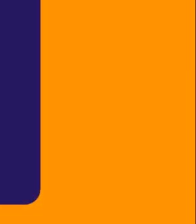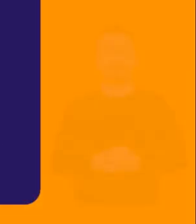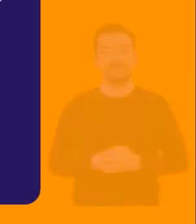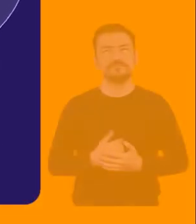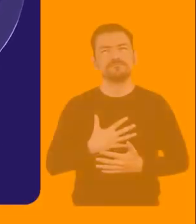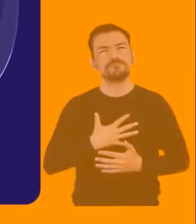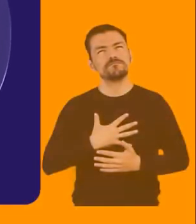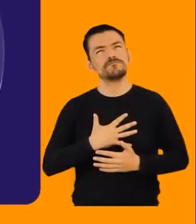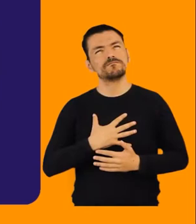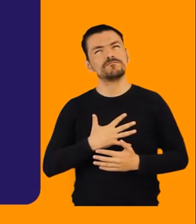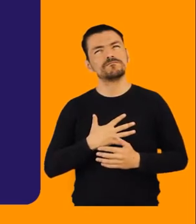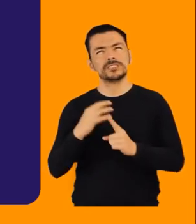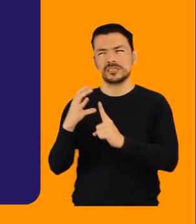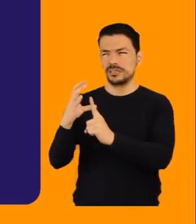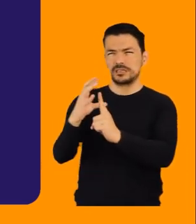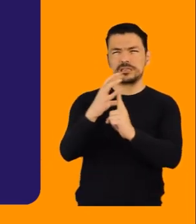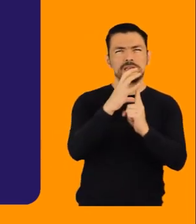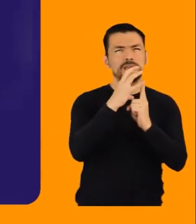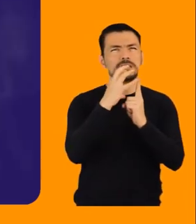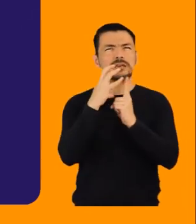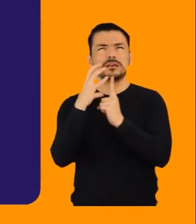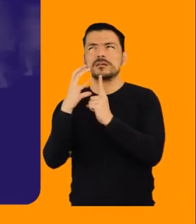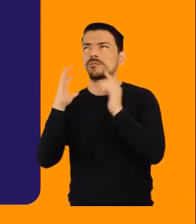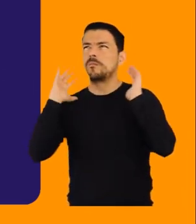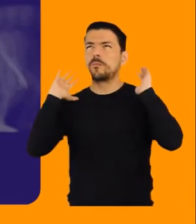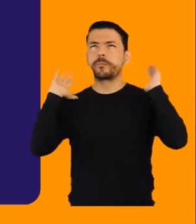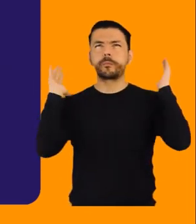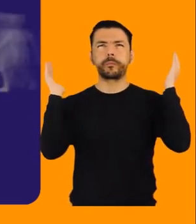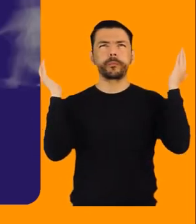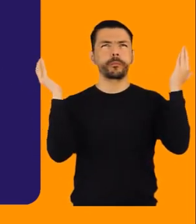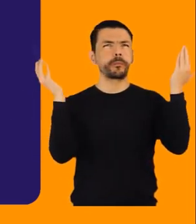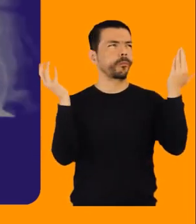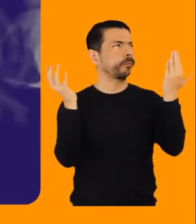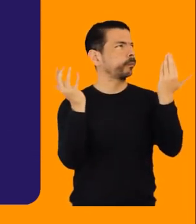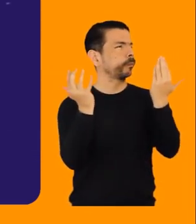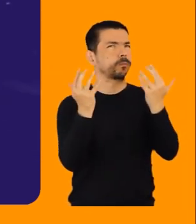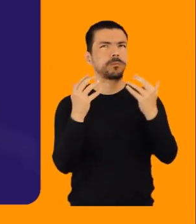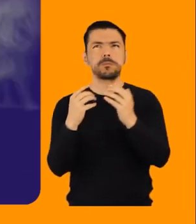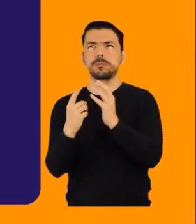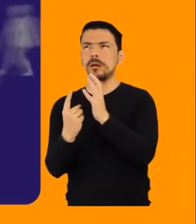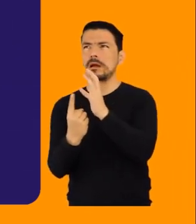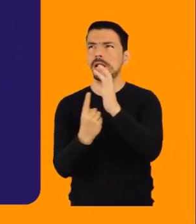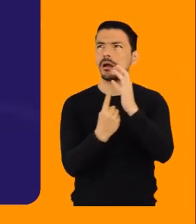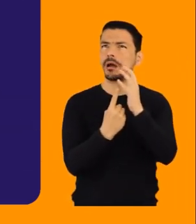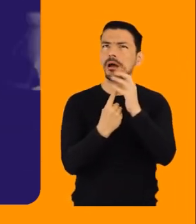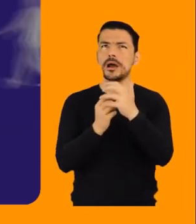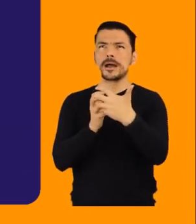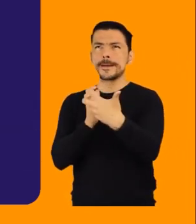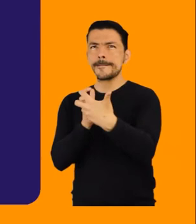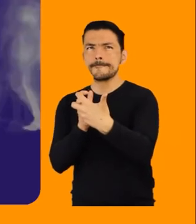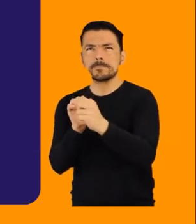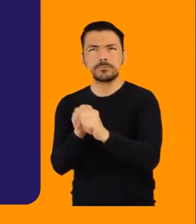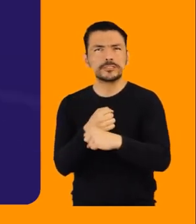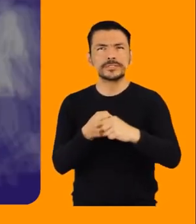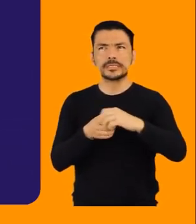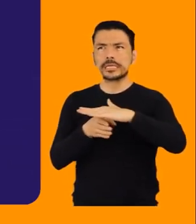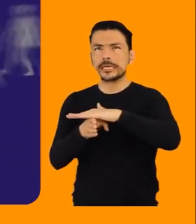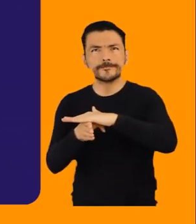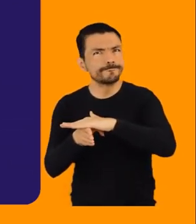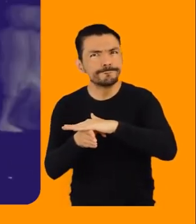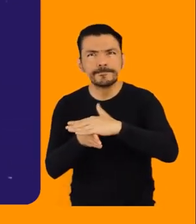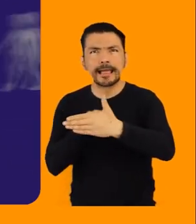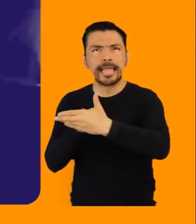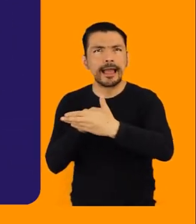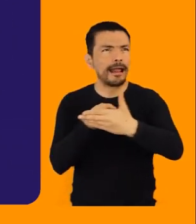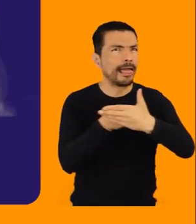Siempre me he sentido en una burbuja. No importa dónde vaya, tengo que adaptarme a mi alrededor. Espacios no inclusivos, accesibilidad